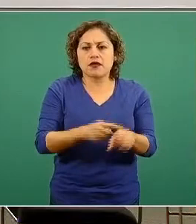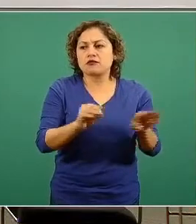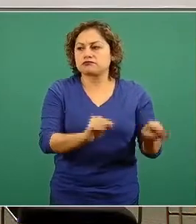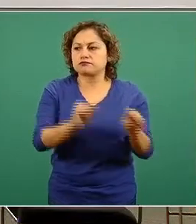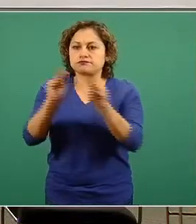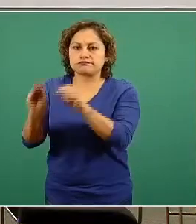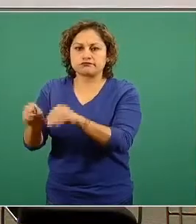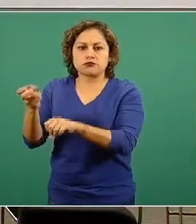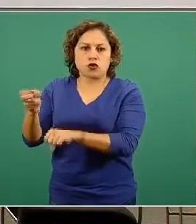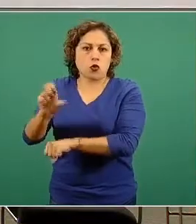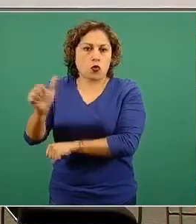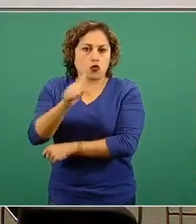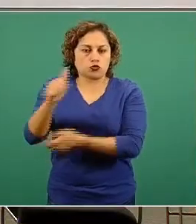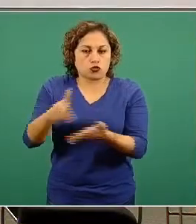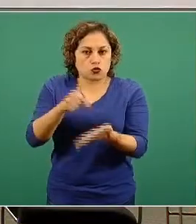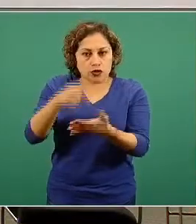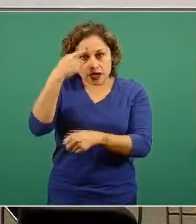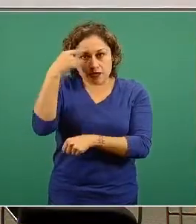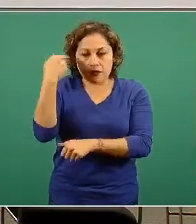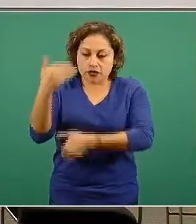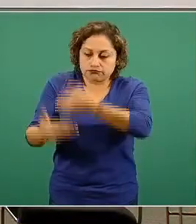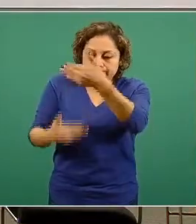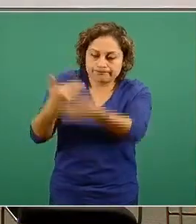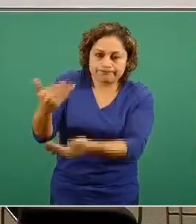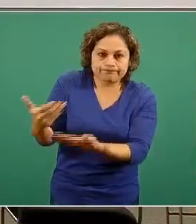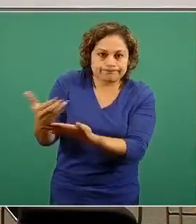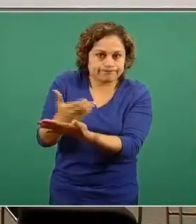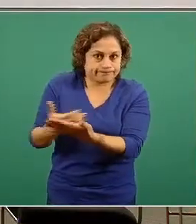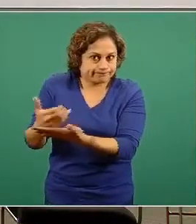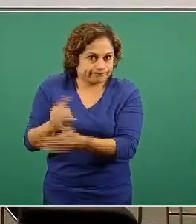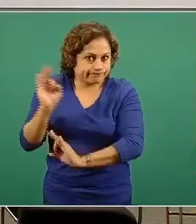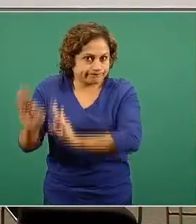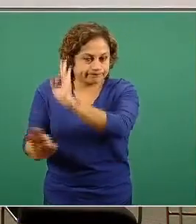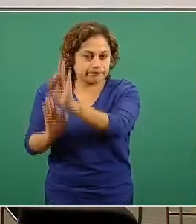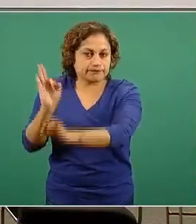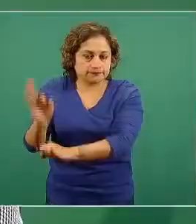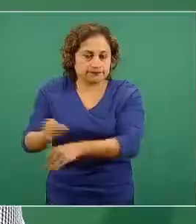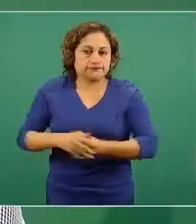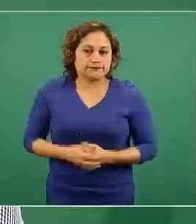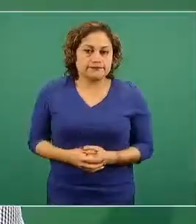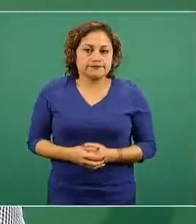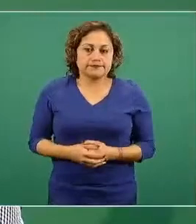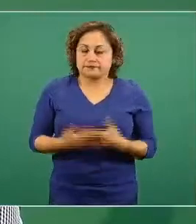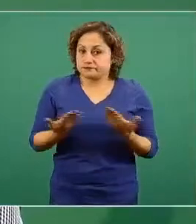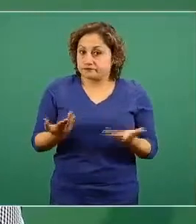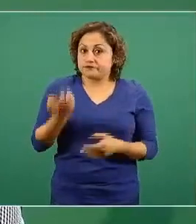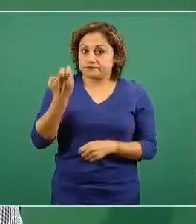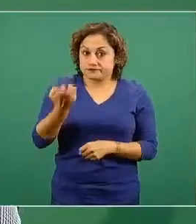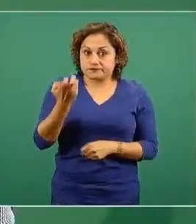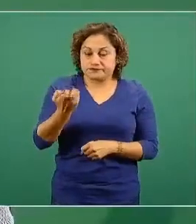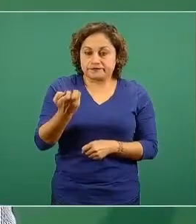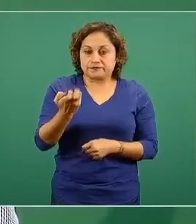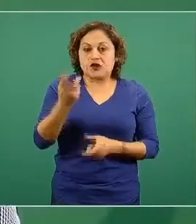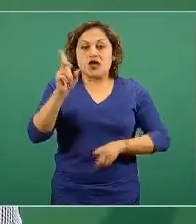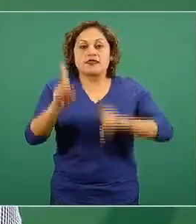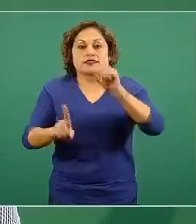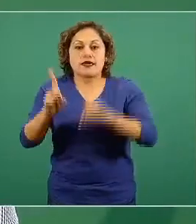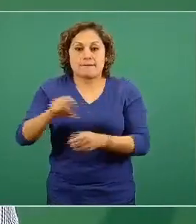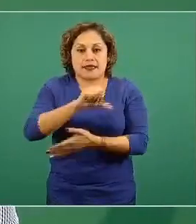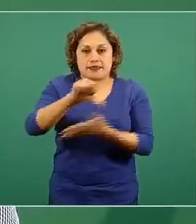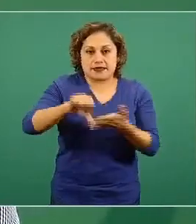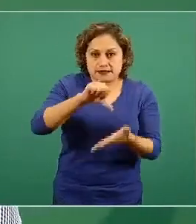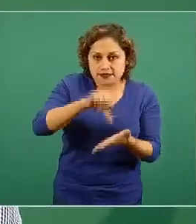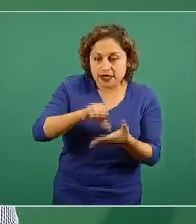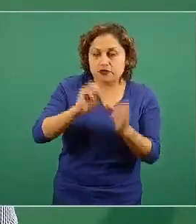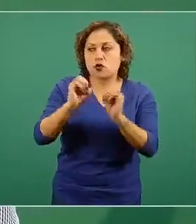que ya una unidad no tiene disponibilidad, pues bueno, entonces traslada directamente a estos centros. Aquí en la